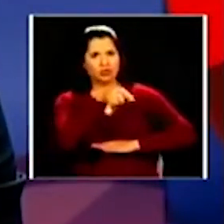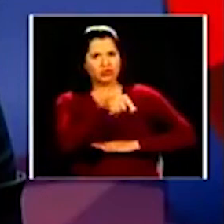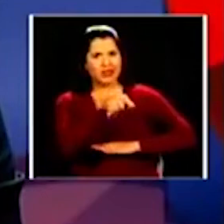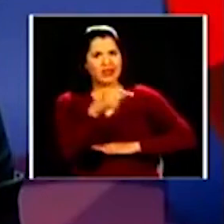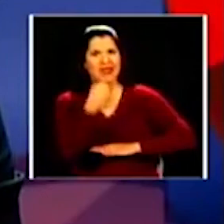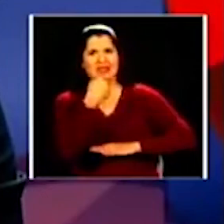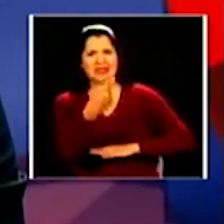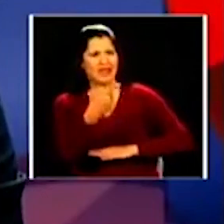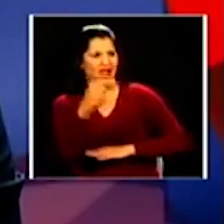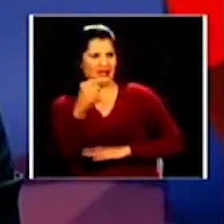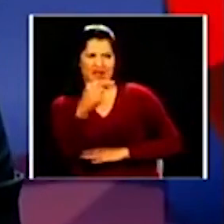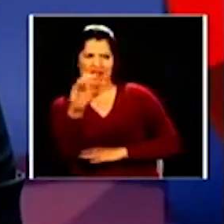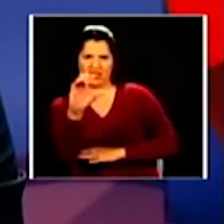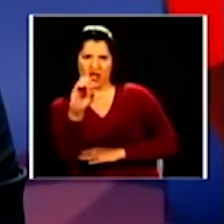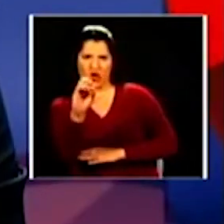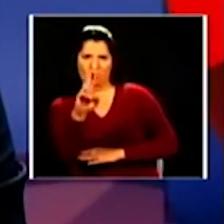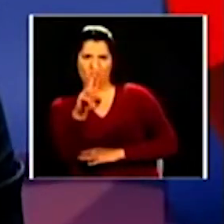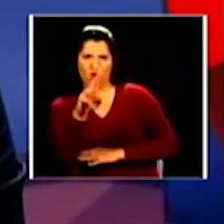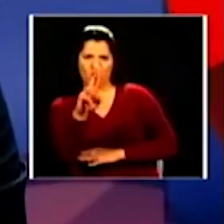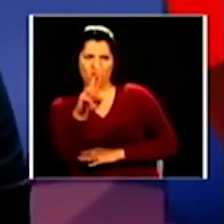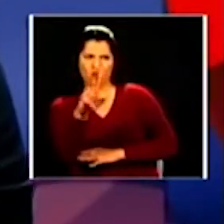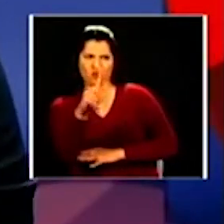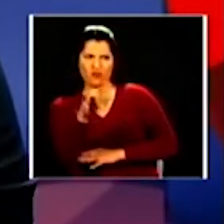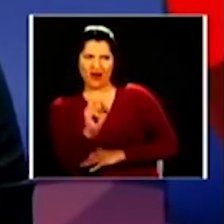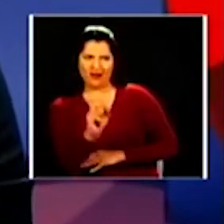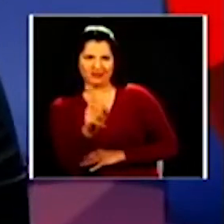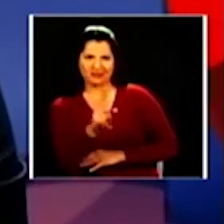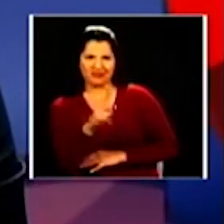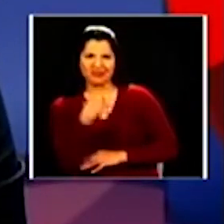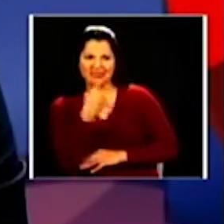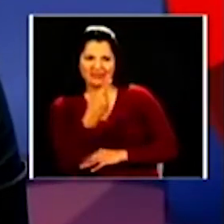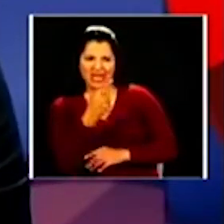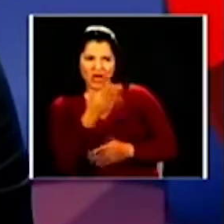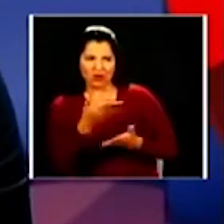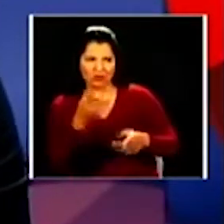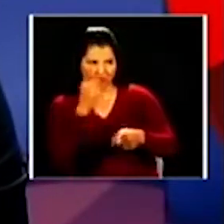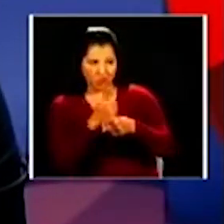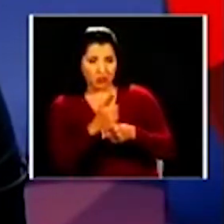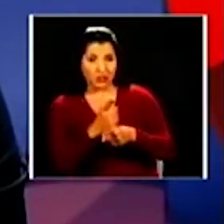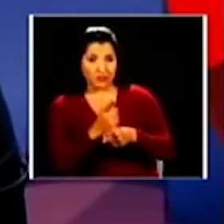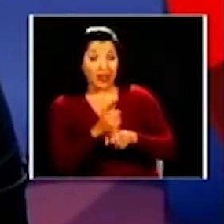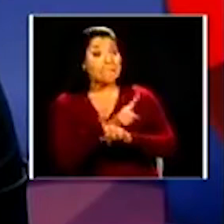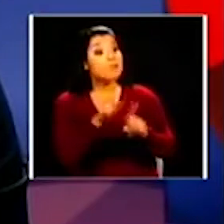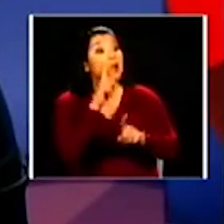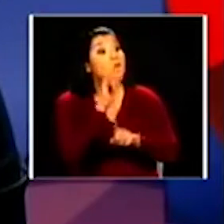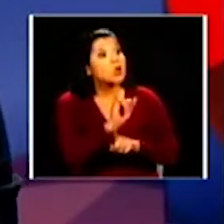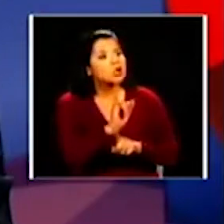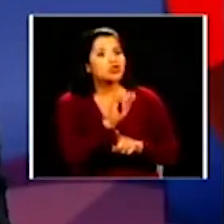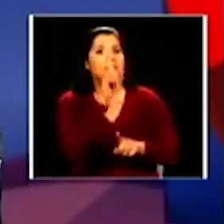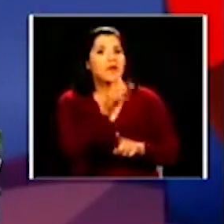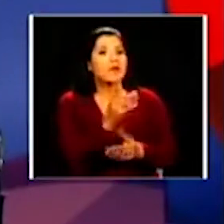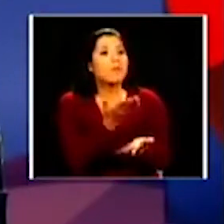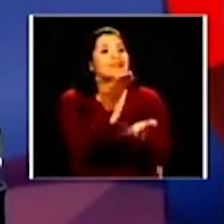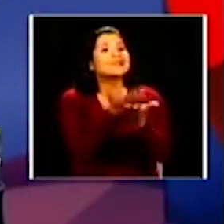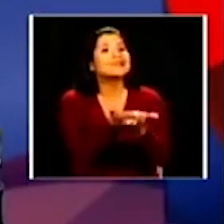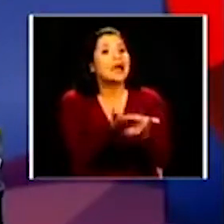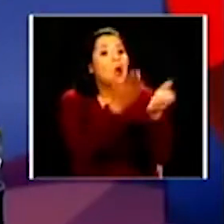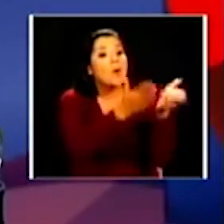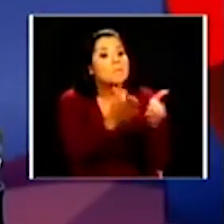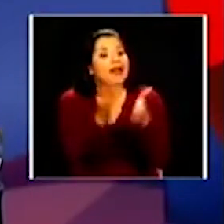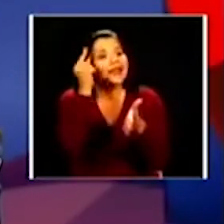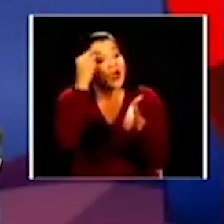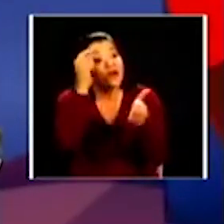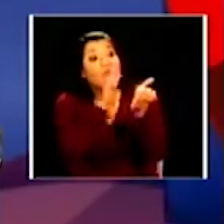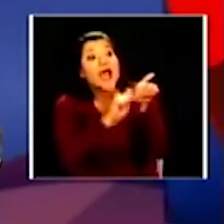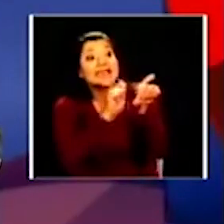porque esas propuestas son nefastas, pero le hago una sugerencia. Por eso hay que presentar un plan de gobierno escrito y sobre todo a una semana de las elecciones,